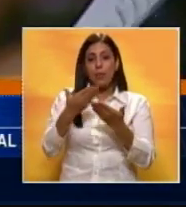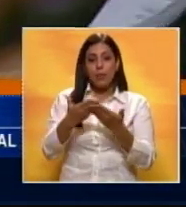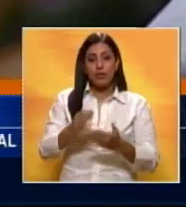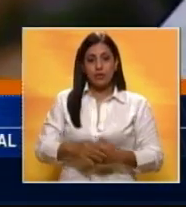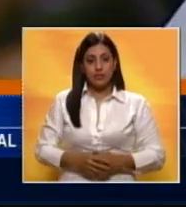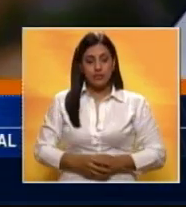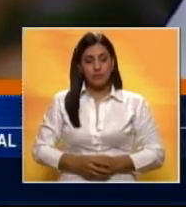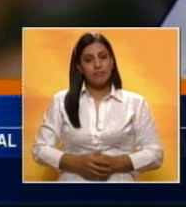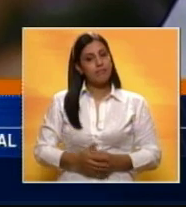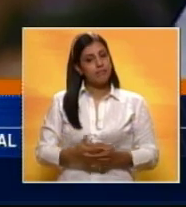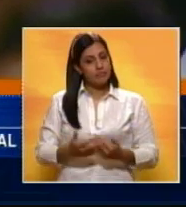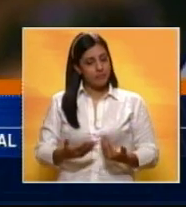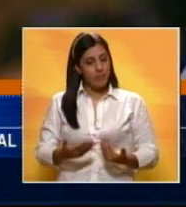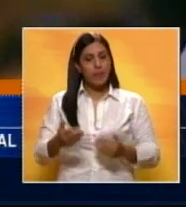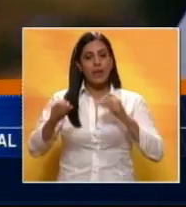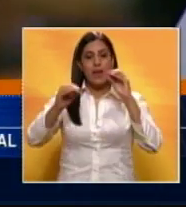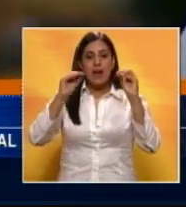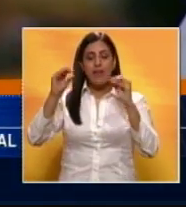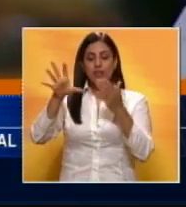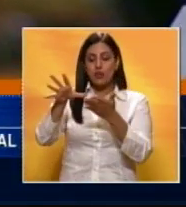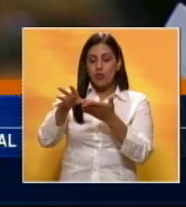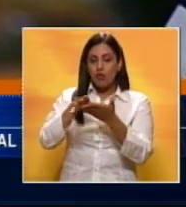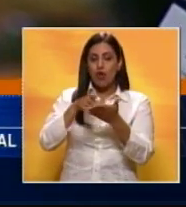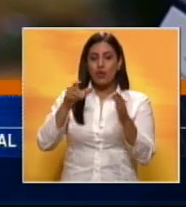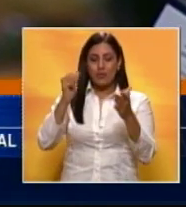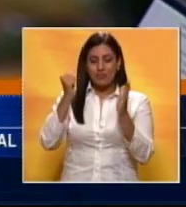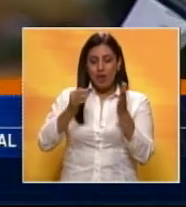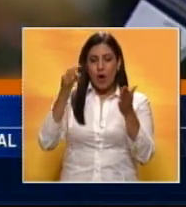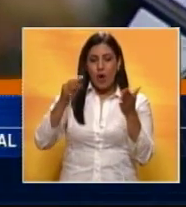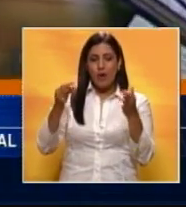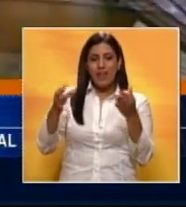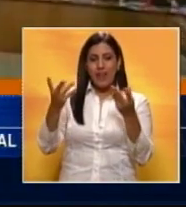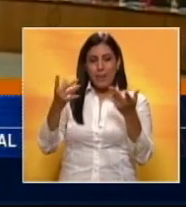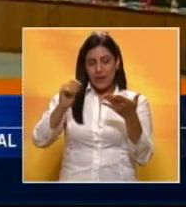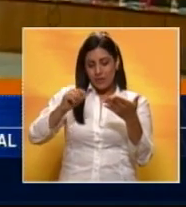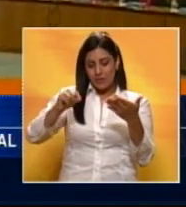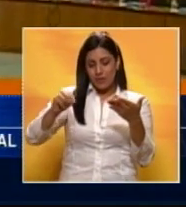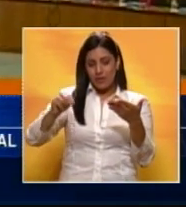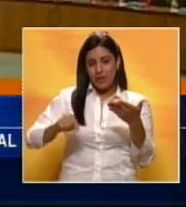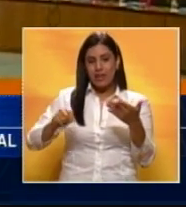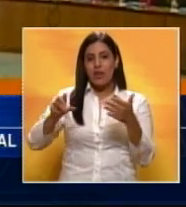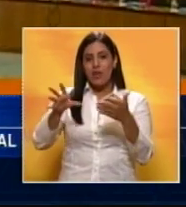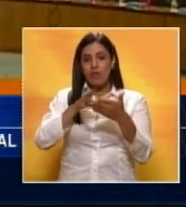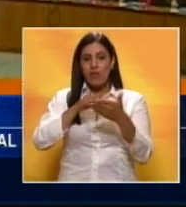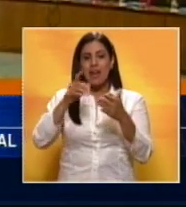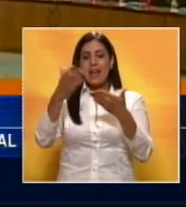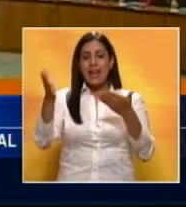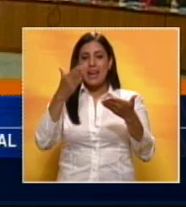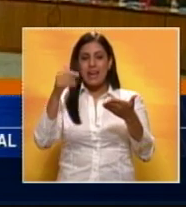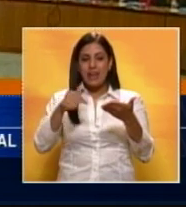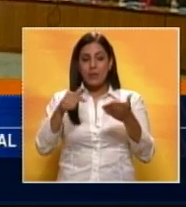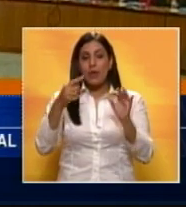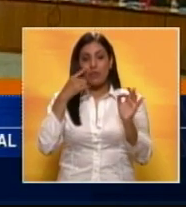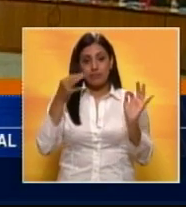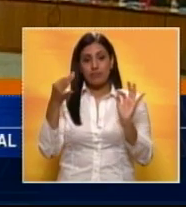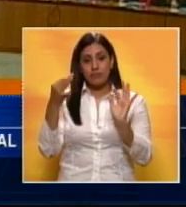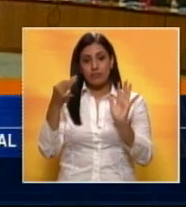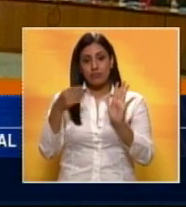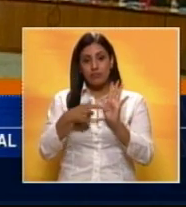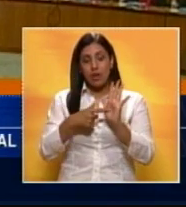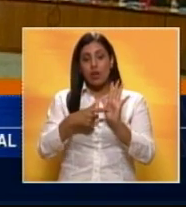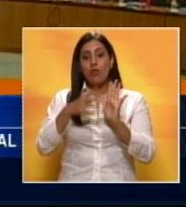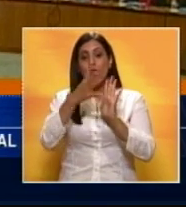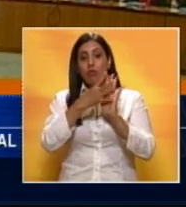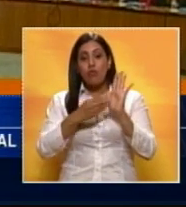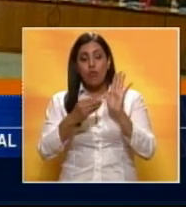presente. Y le solicité la copia certificada del acta manuscrita, transcrita en el libro, y aquí está